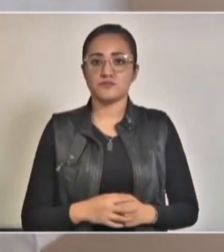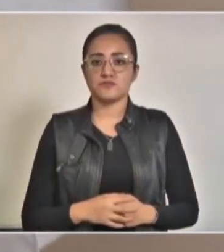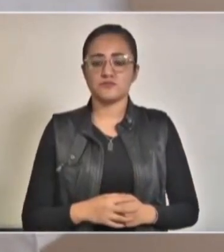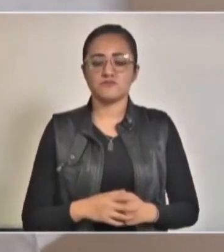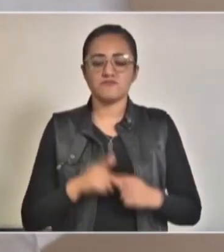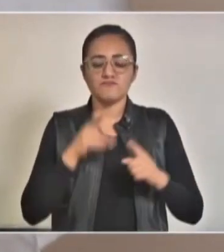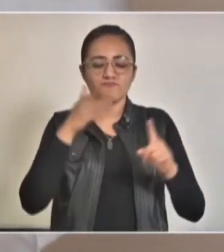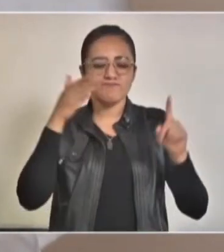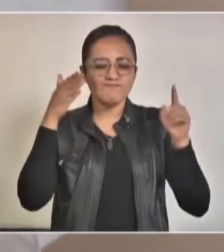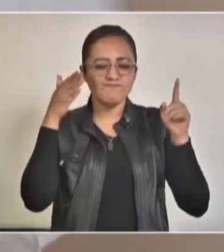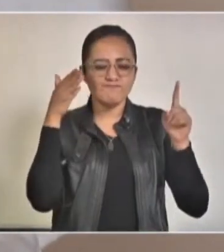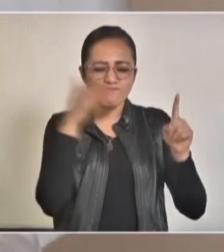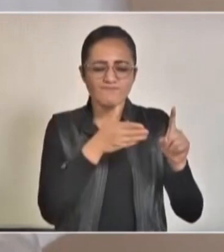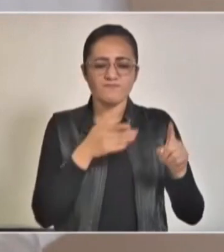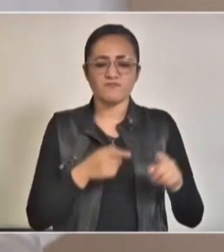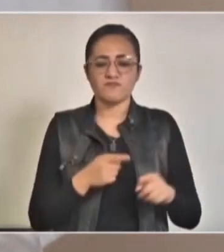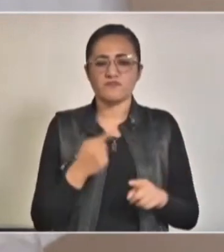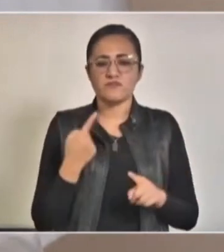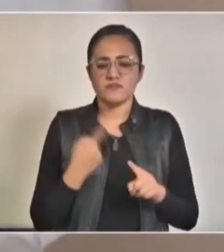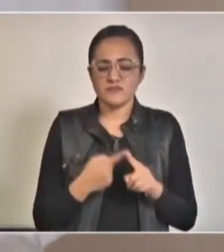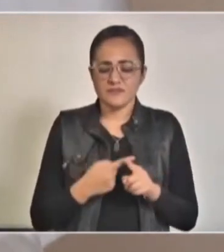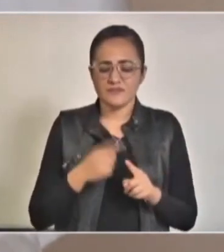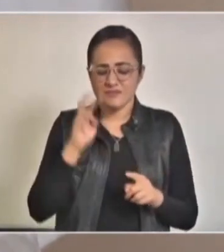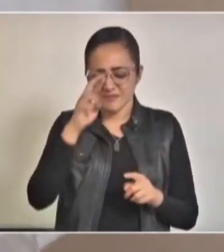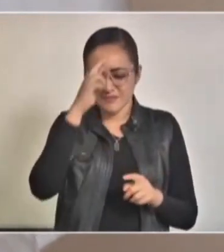Centremos nuestras recomendaciones en ello.